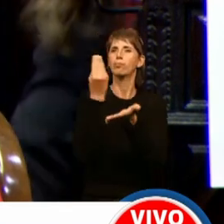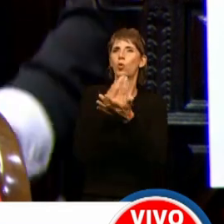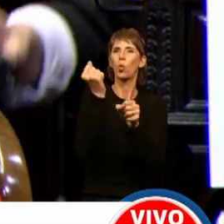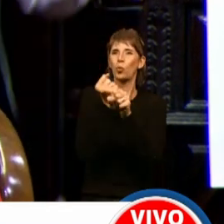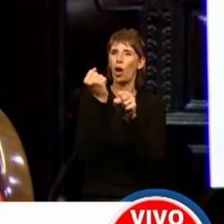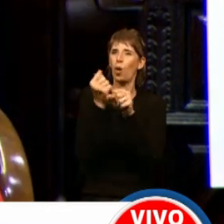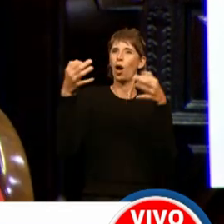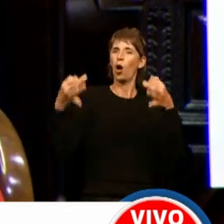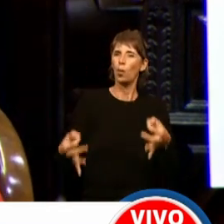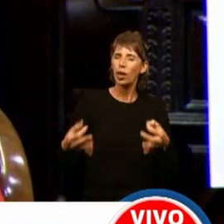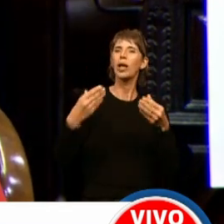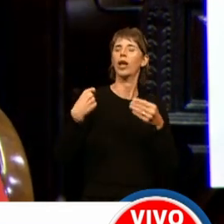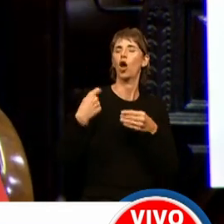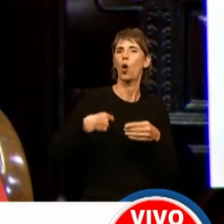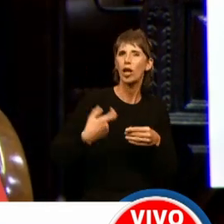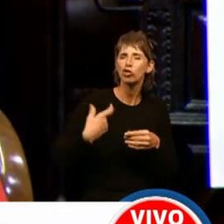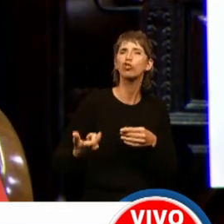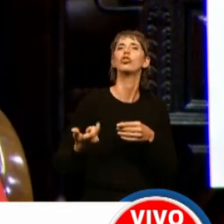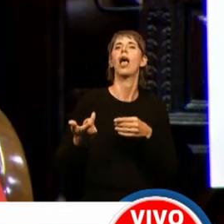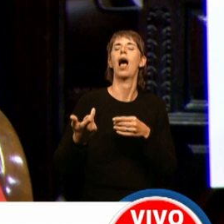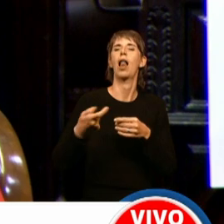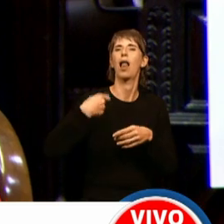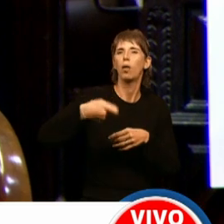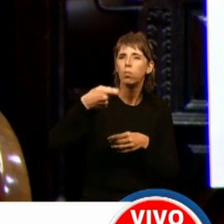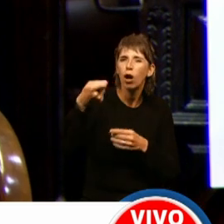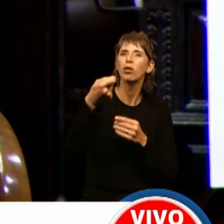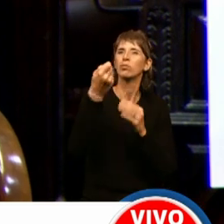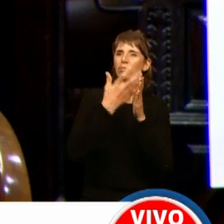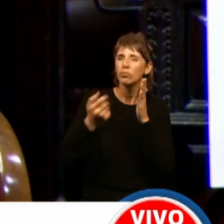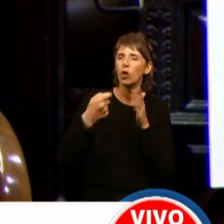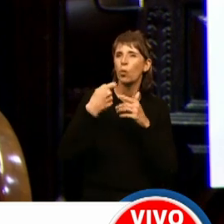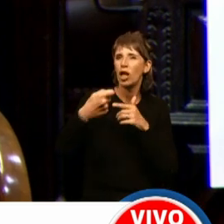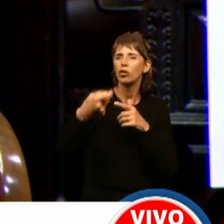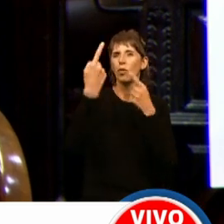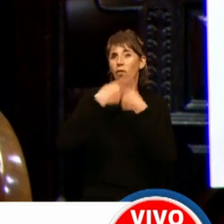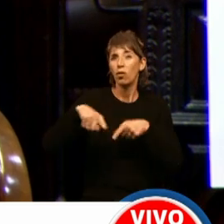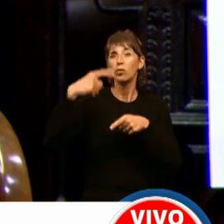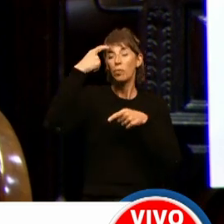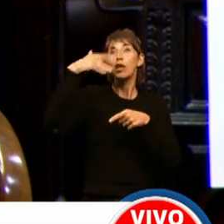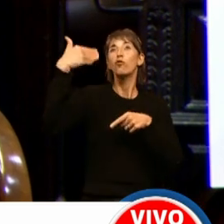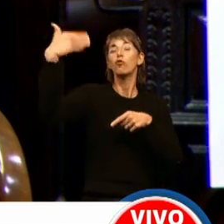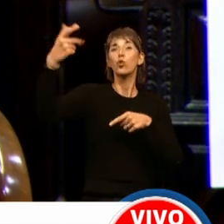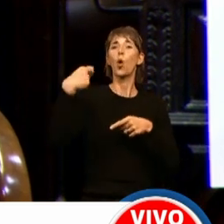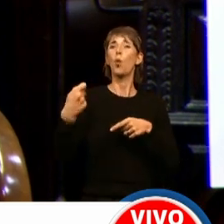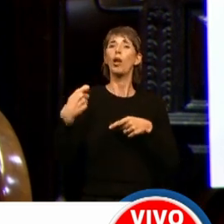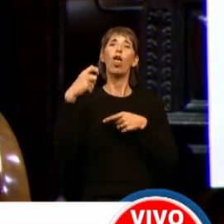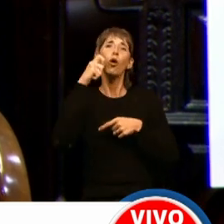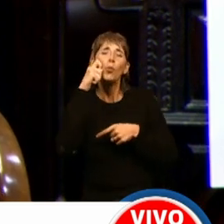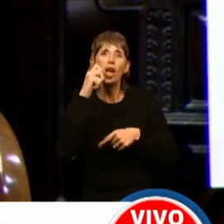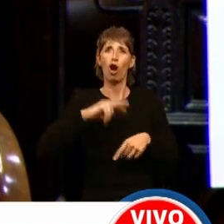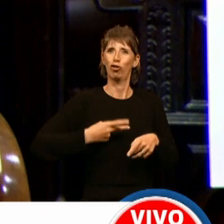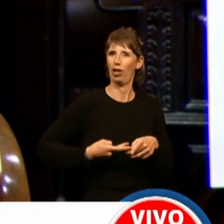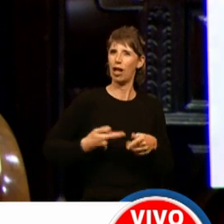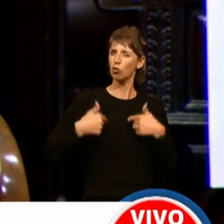con seguridad social con cobertura médica y que además se piensan como personas trans jubiladas algo que históricamente